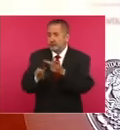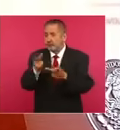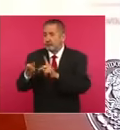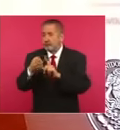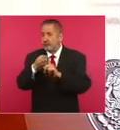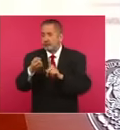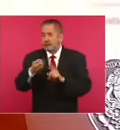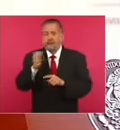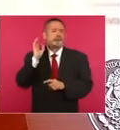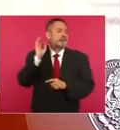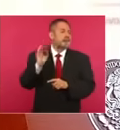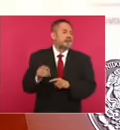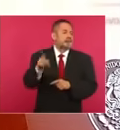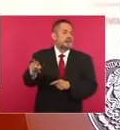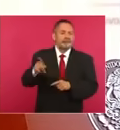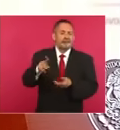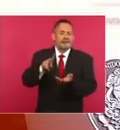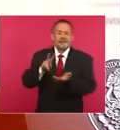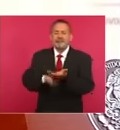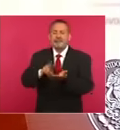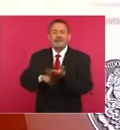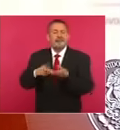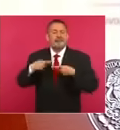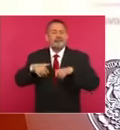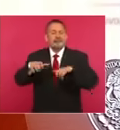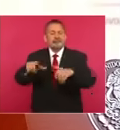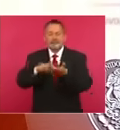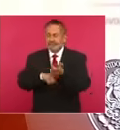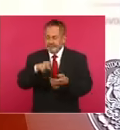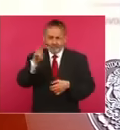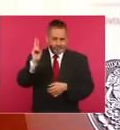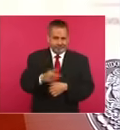es lo más cercano a la realidad.